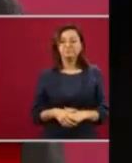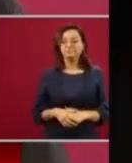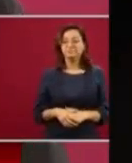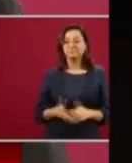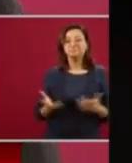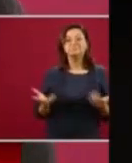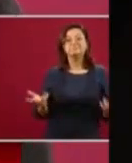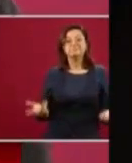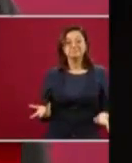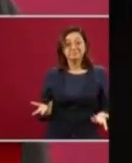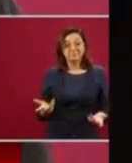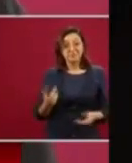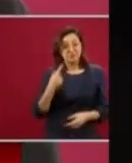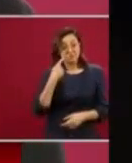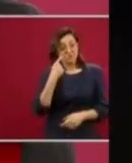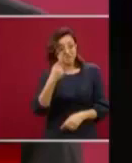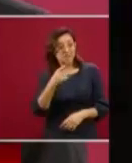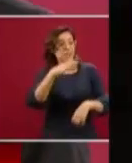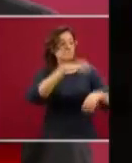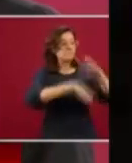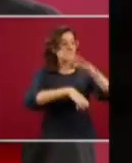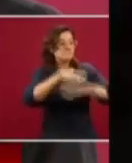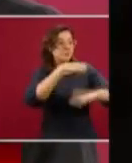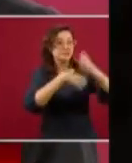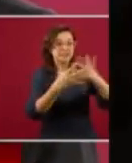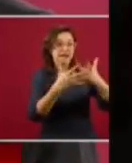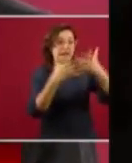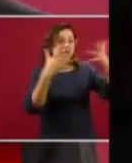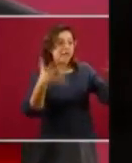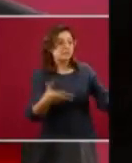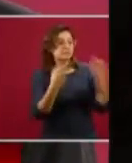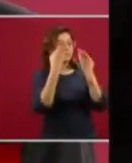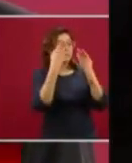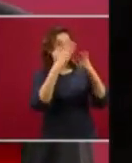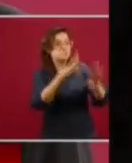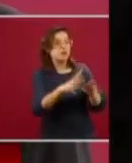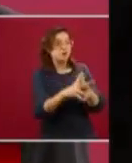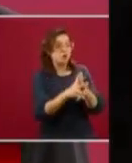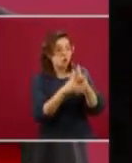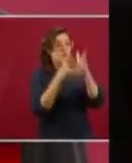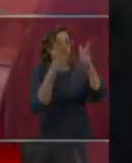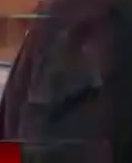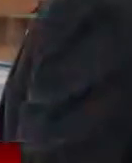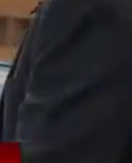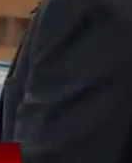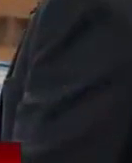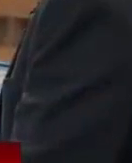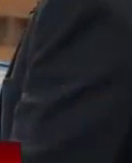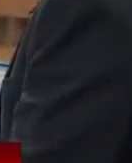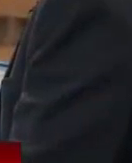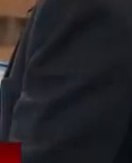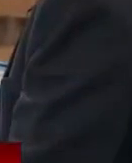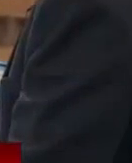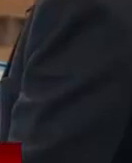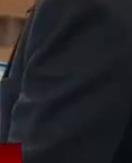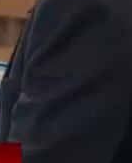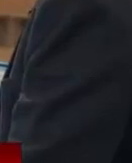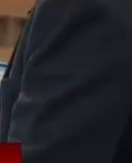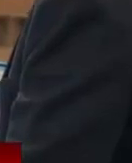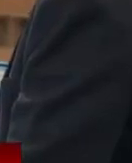básicamente, pues es un mensaje que atrae mucho al pueblo, al país entero. ¿Por qué? Porque el pueblo se identifica con